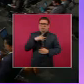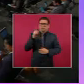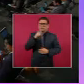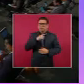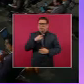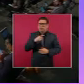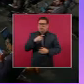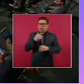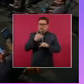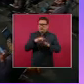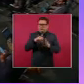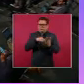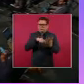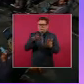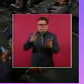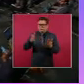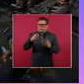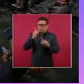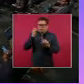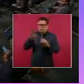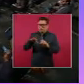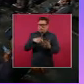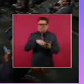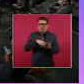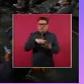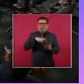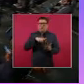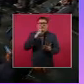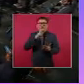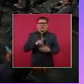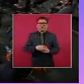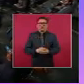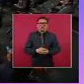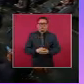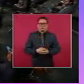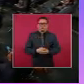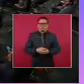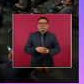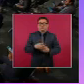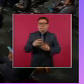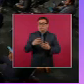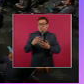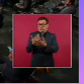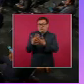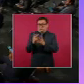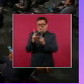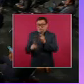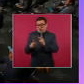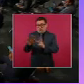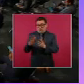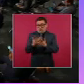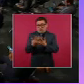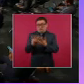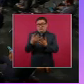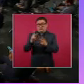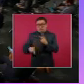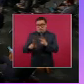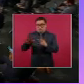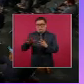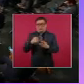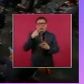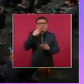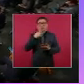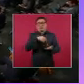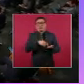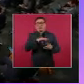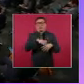las notas, ¿ya te mandaron? Sí, que abramos un paréntesis. Sí, claro. ¿Sí? Okay. Y Dan, seguimos, porque